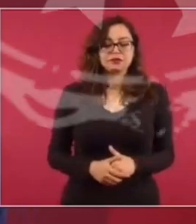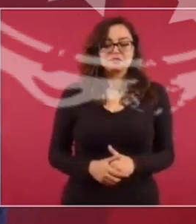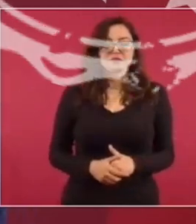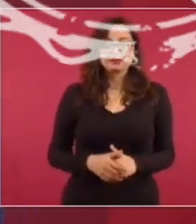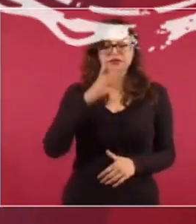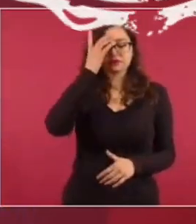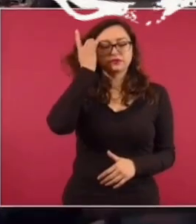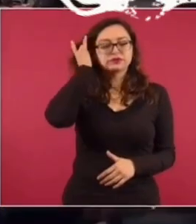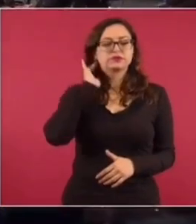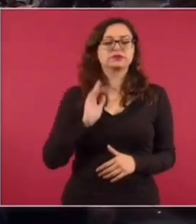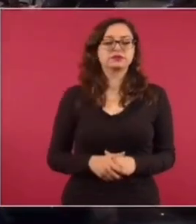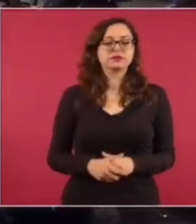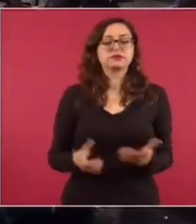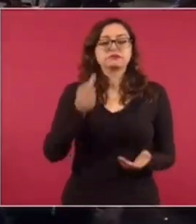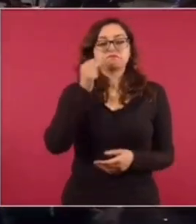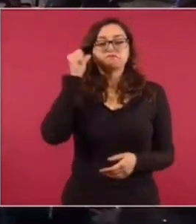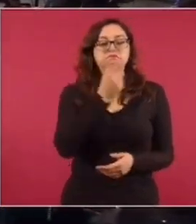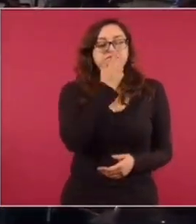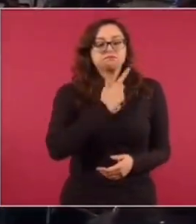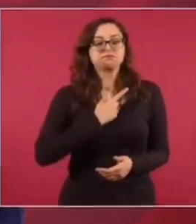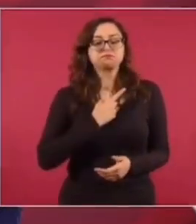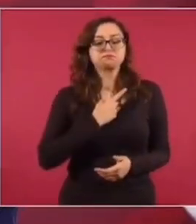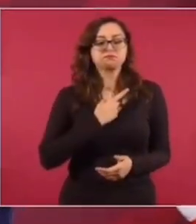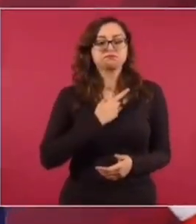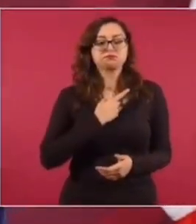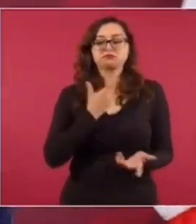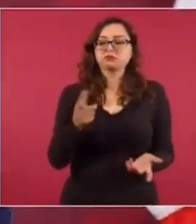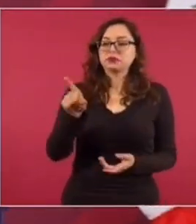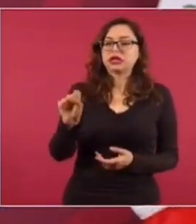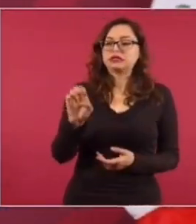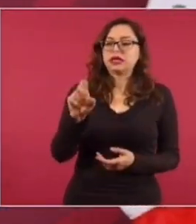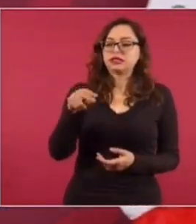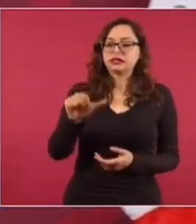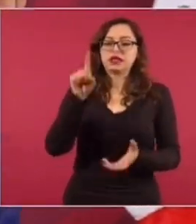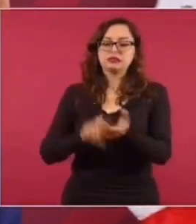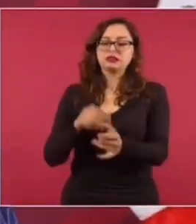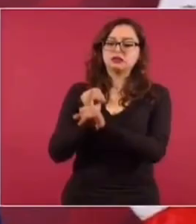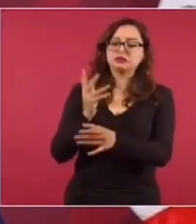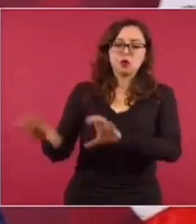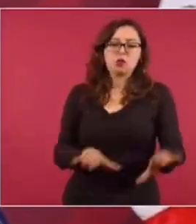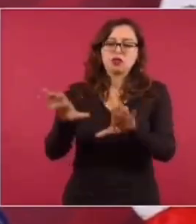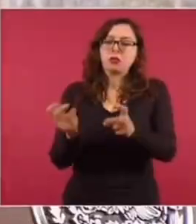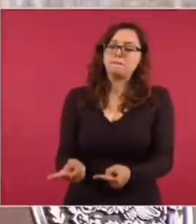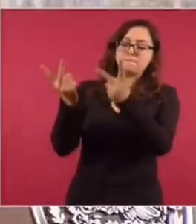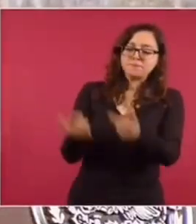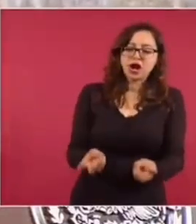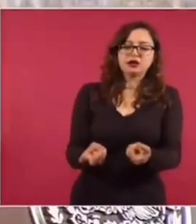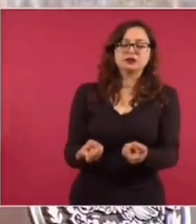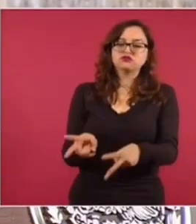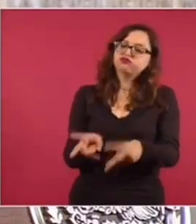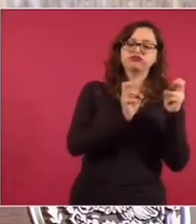Ayer que me preguntaron que si íbamos a presentar una denuncia sobre el hackeo, pues no.